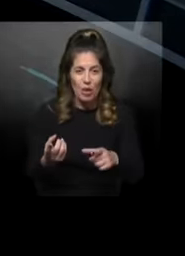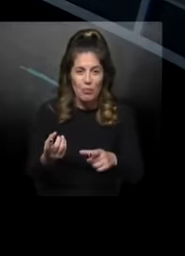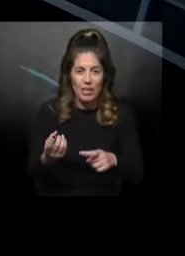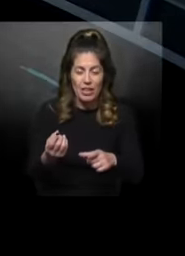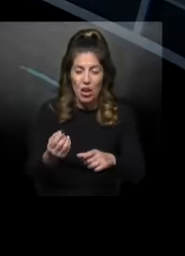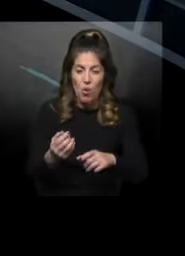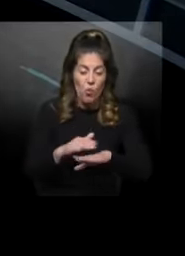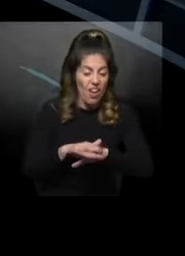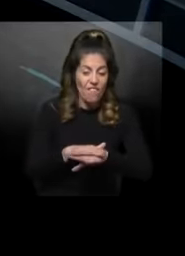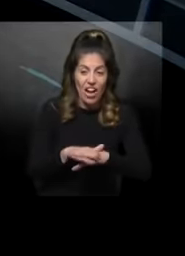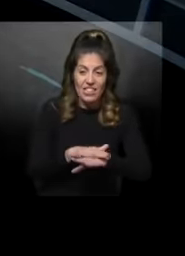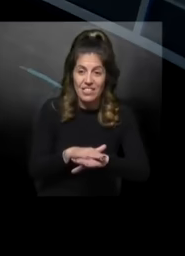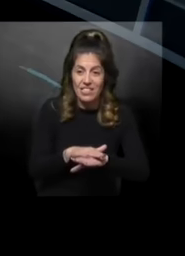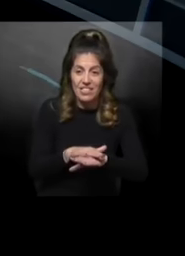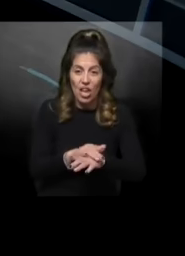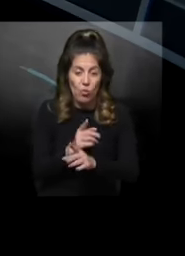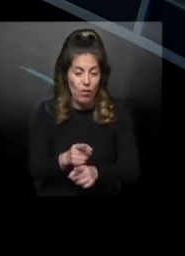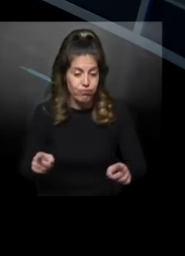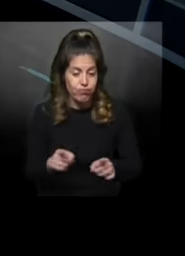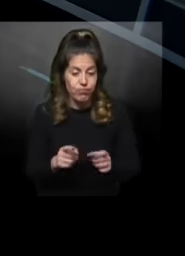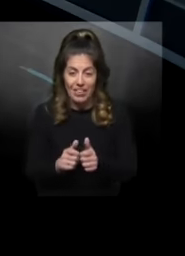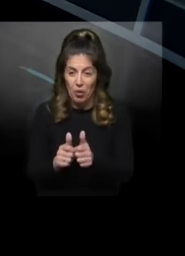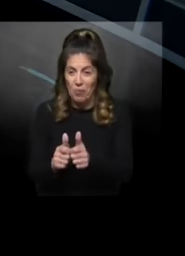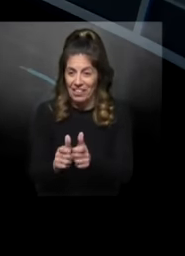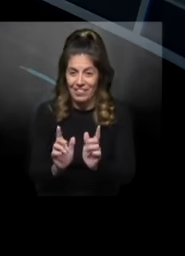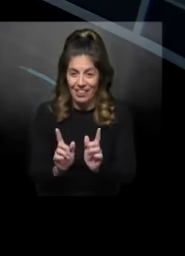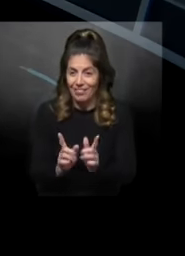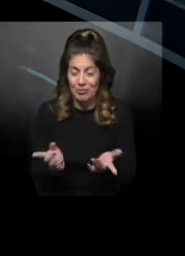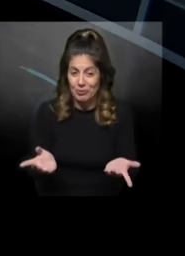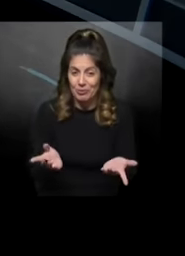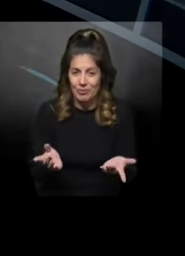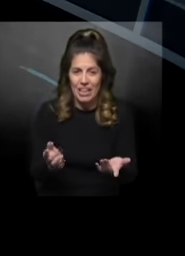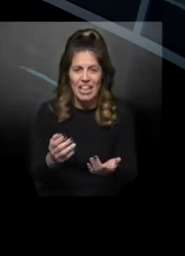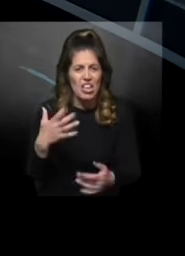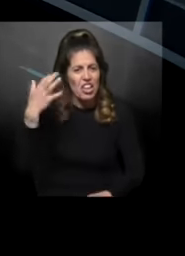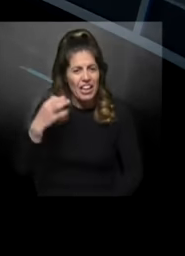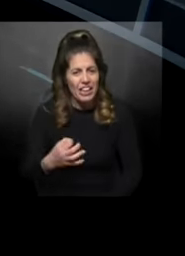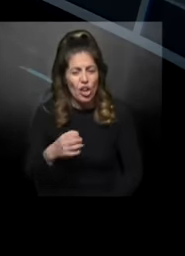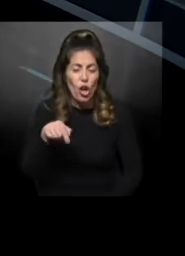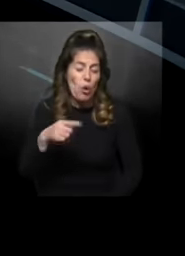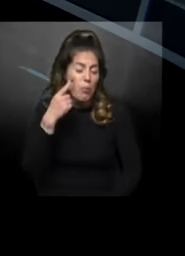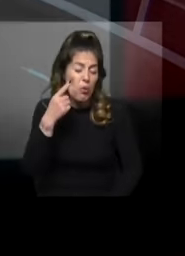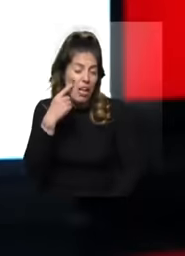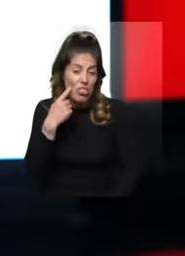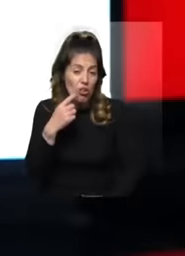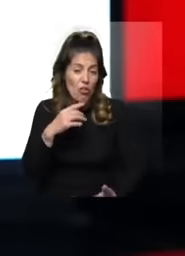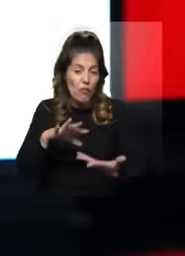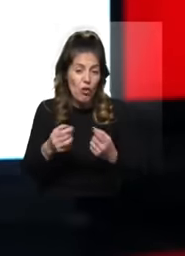bases rítmicas y una mini orquestita que te acompañe, una banda que te acompañe. Entonces creo que la gente está probando a su manera.